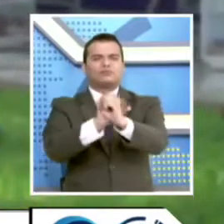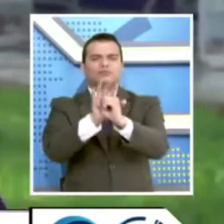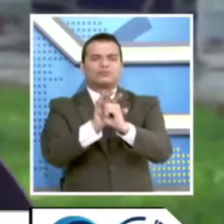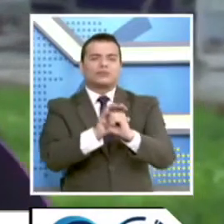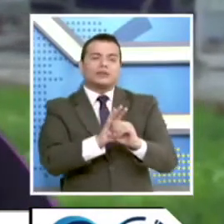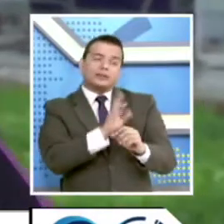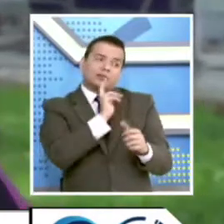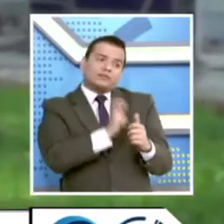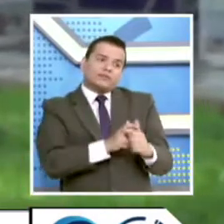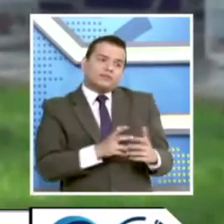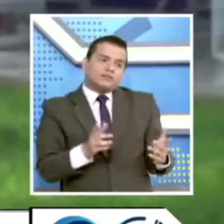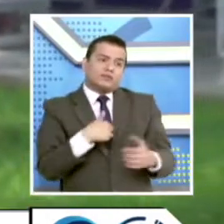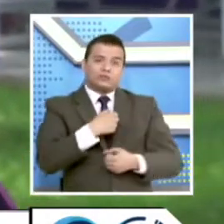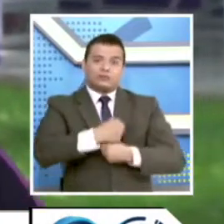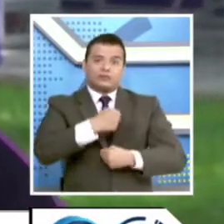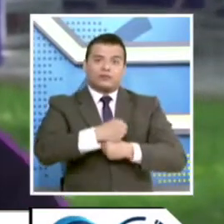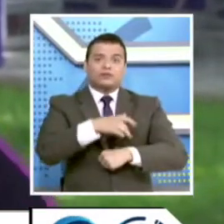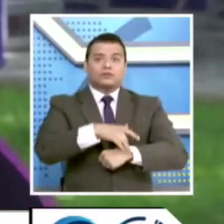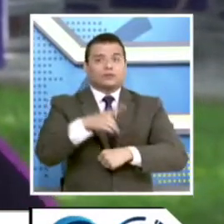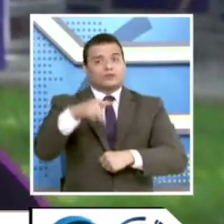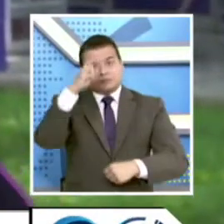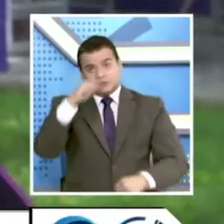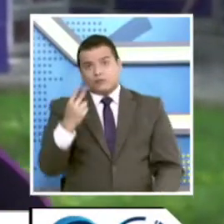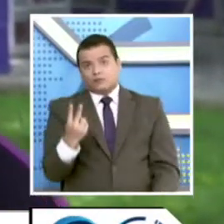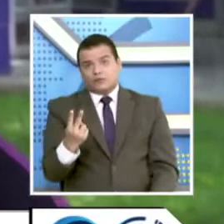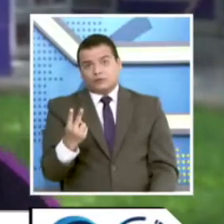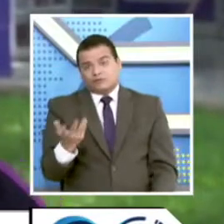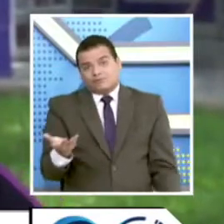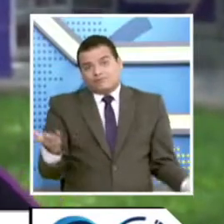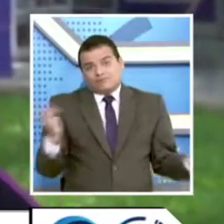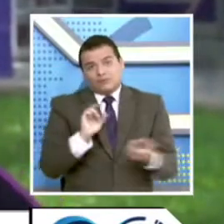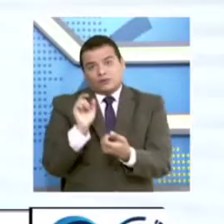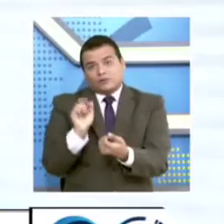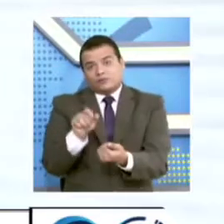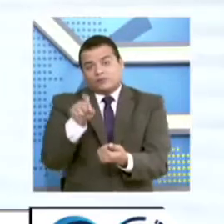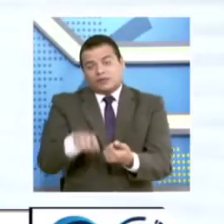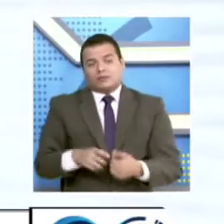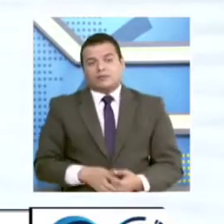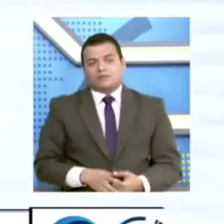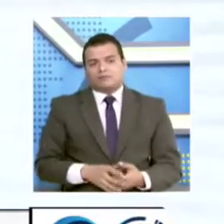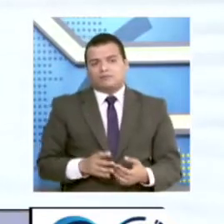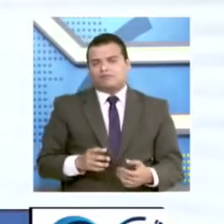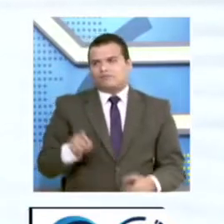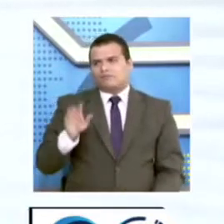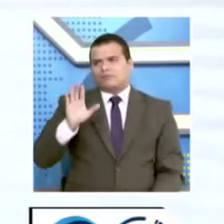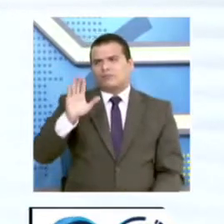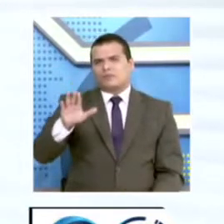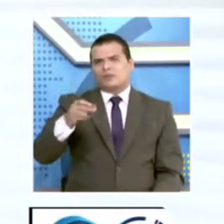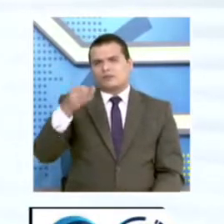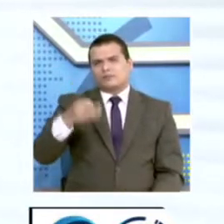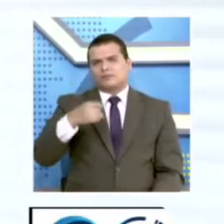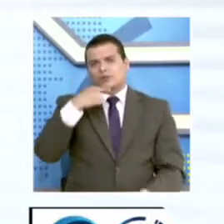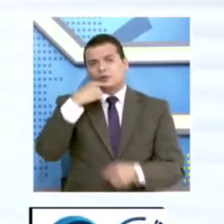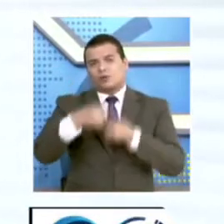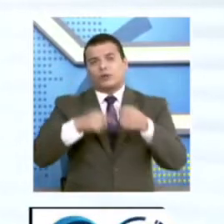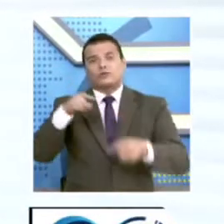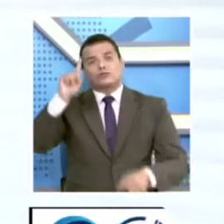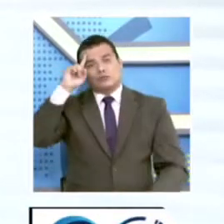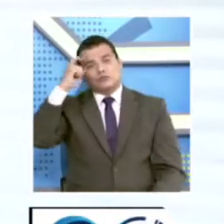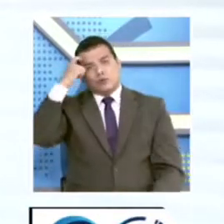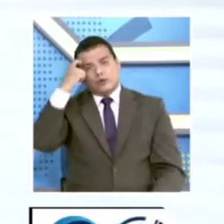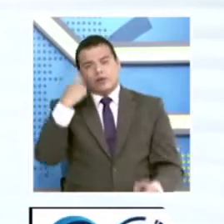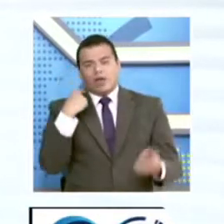que es duro, pero tengo que trabajar porque tengo 2 niños menores que tengo que darle de comer. Pienso que eso es pura patraña del gobierno